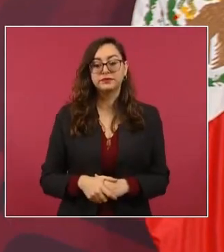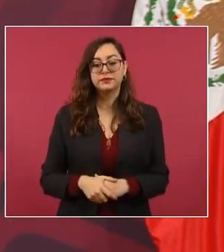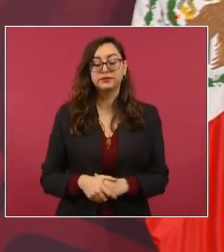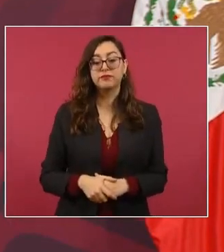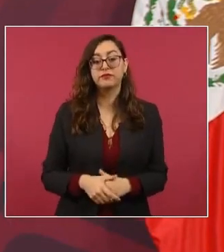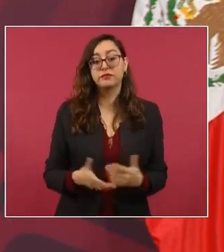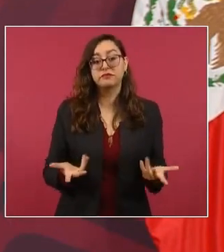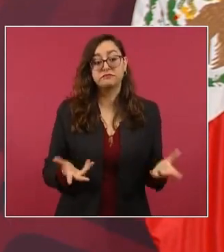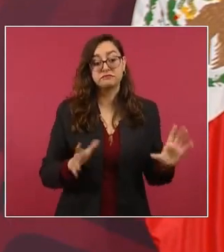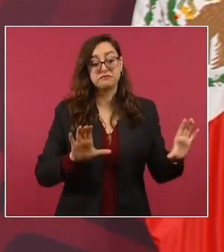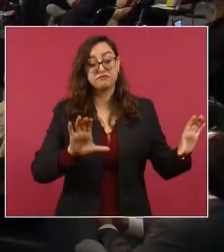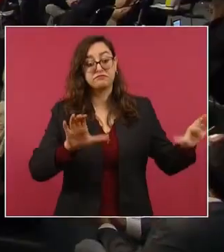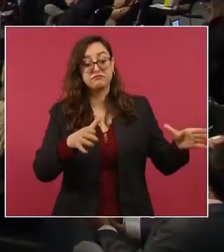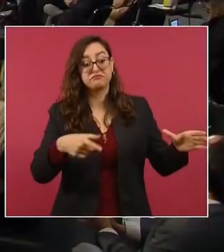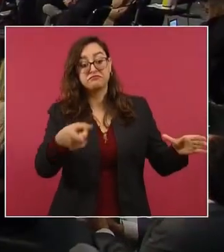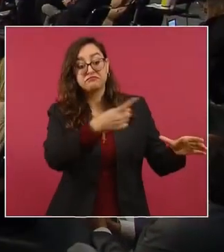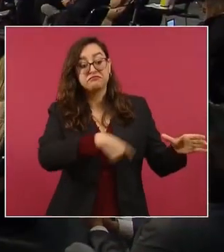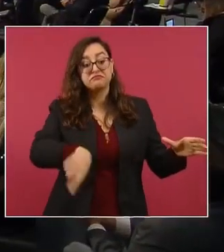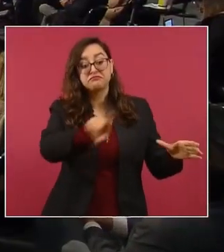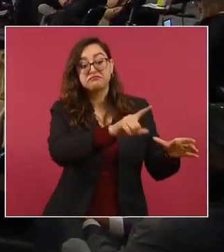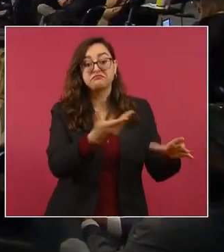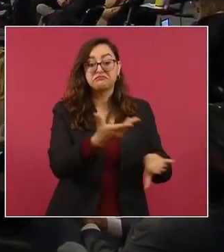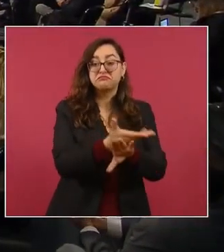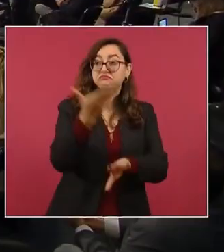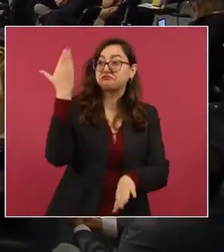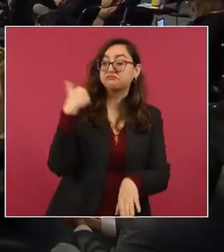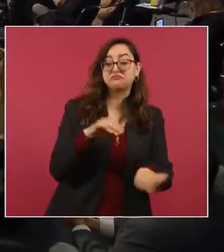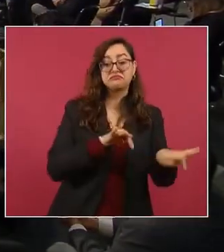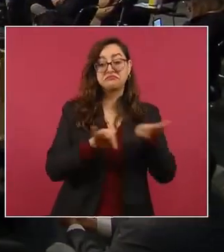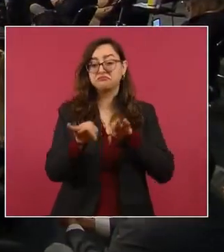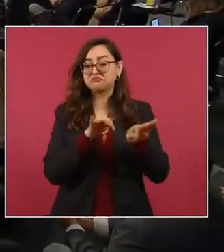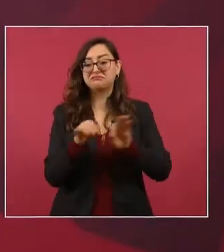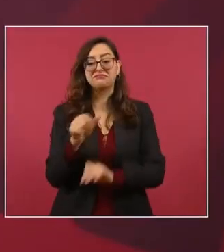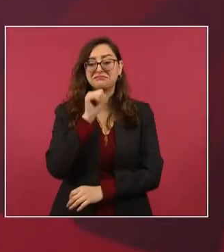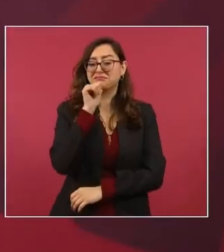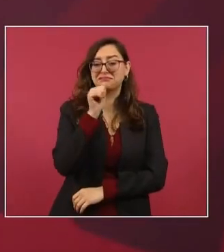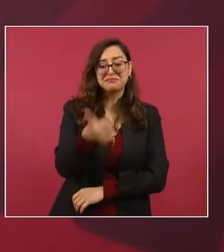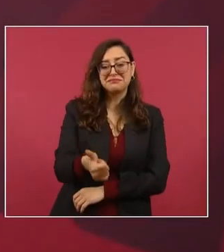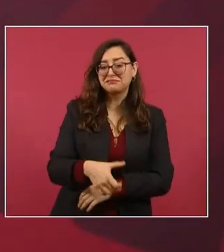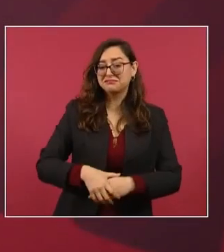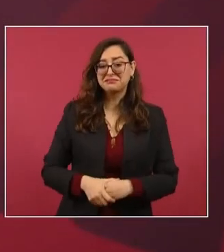ellos no hacían absolutamente nada. No le tenían.